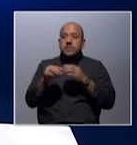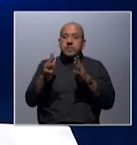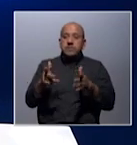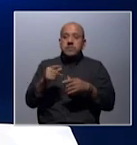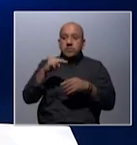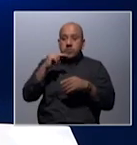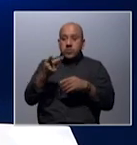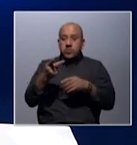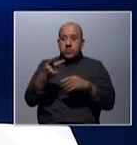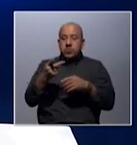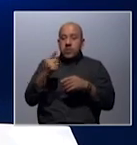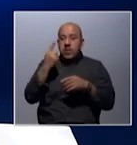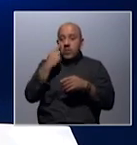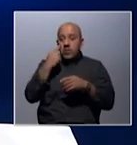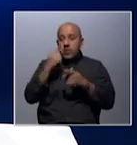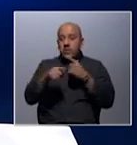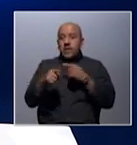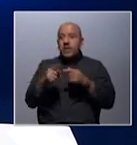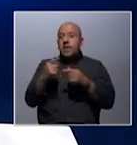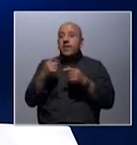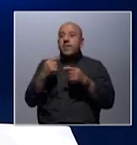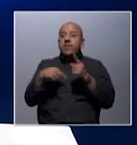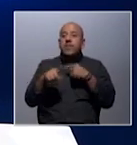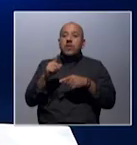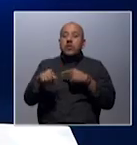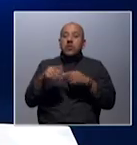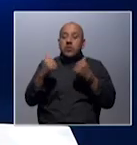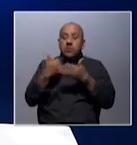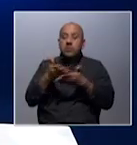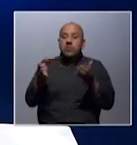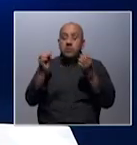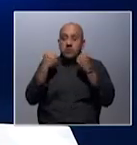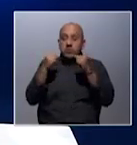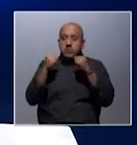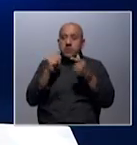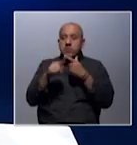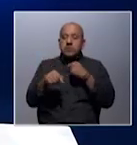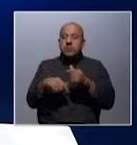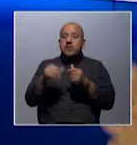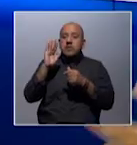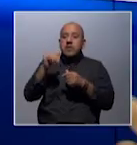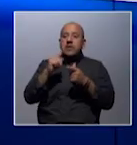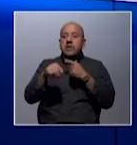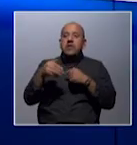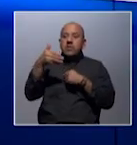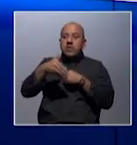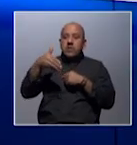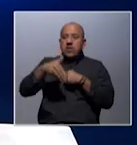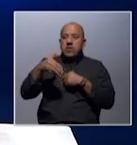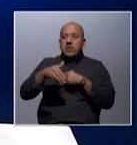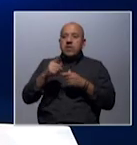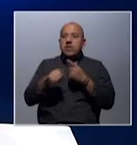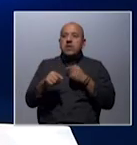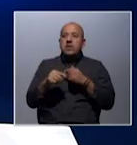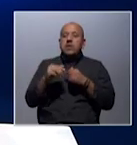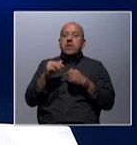segundo lugar en la prueba de admisión, pero también con lo que había mostrado en los ensayos. Y con esa despedida de los militantes, no lo vamos a compartir hoy, pero